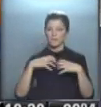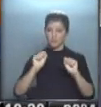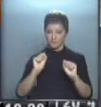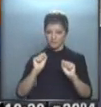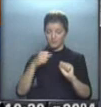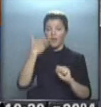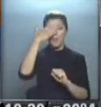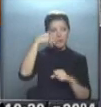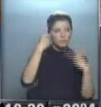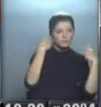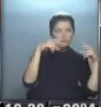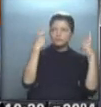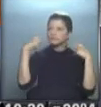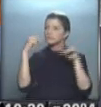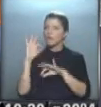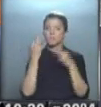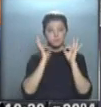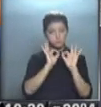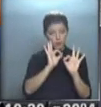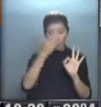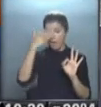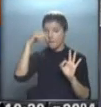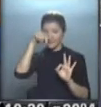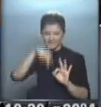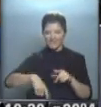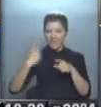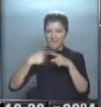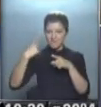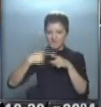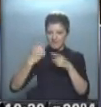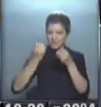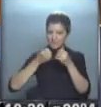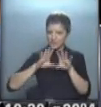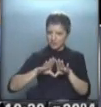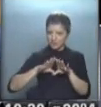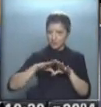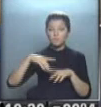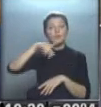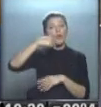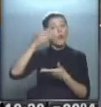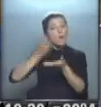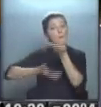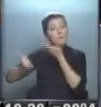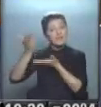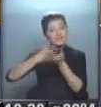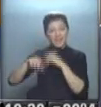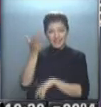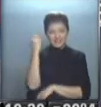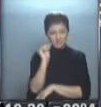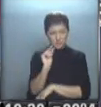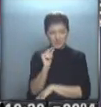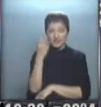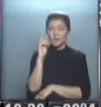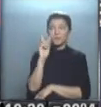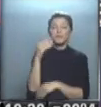esta recorrida comenzó esto que es verdaderamente un festival. Lo que pudimos compartir recién fue